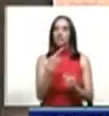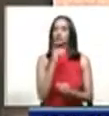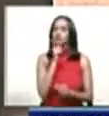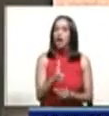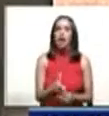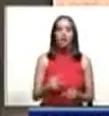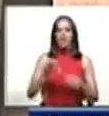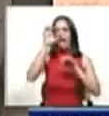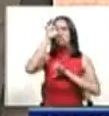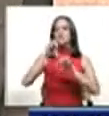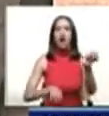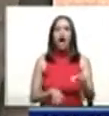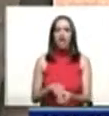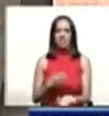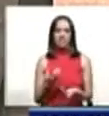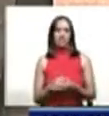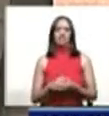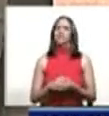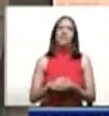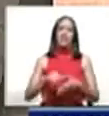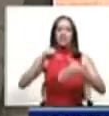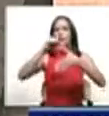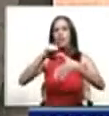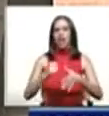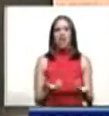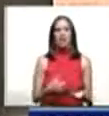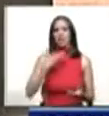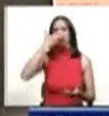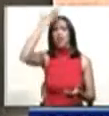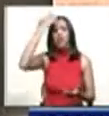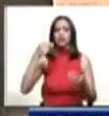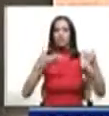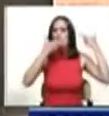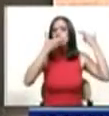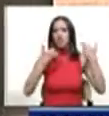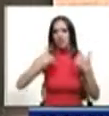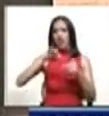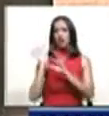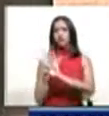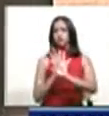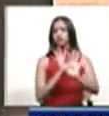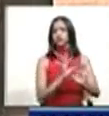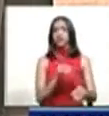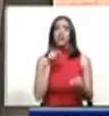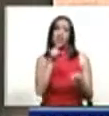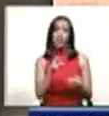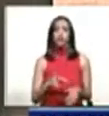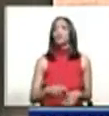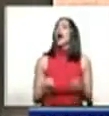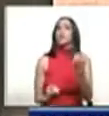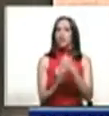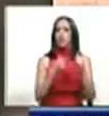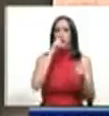marcha está llena de musulmanes, de terroristas, que esa marcha fue apoyada por Nicolás Maduro, y que inclusive